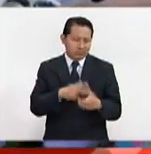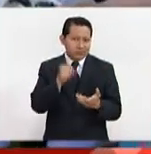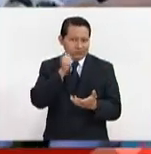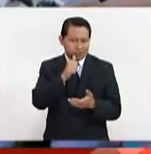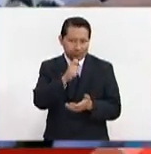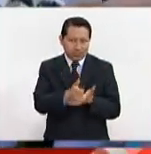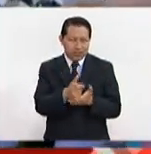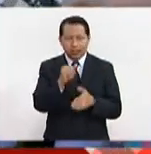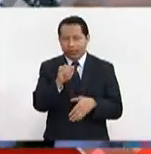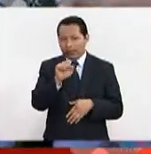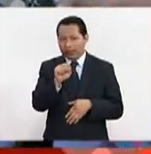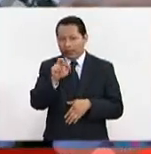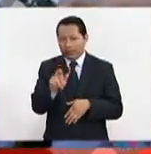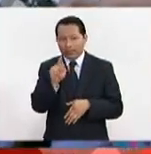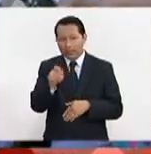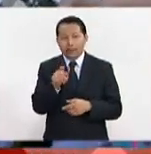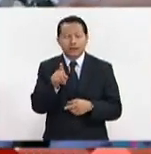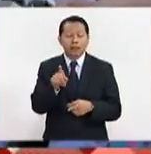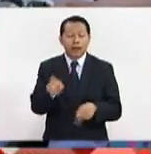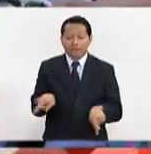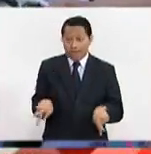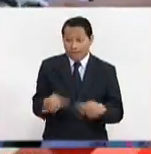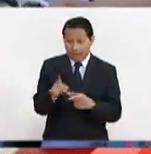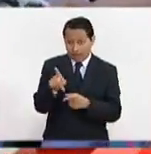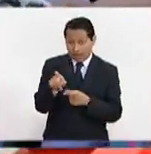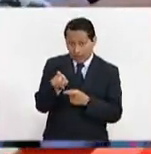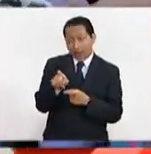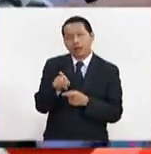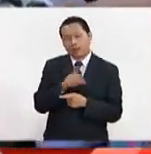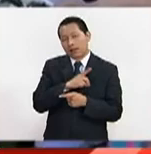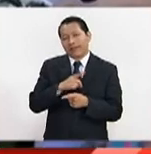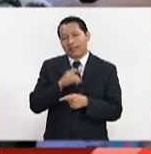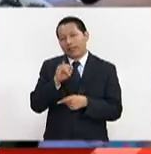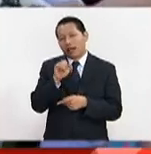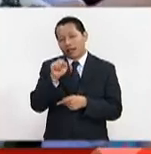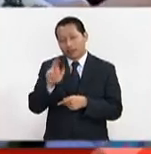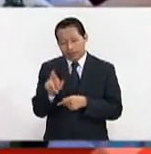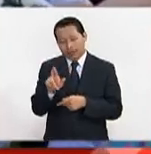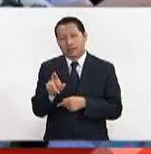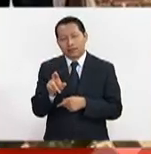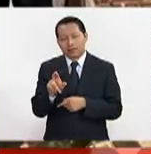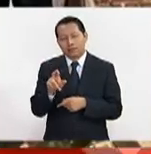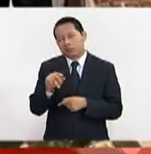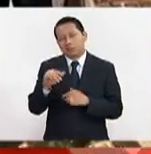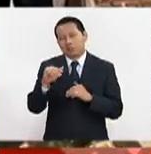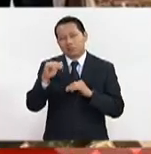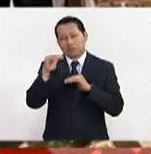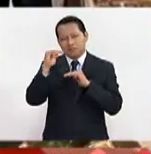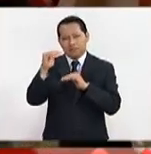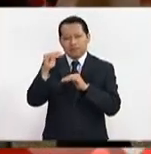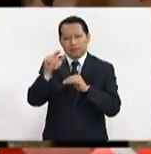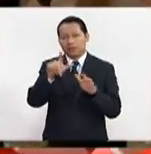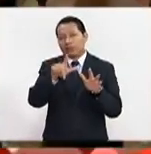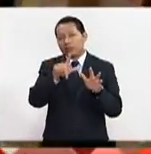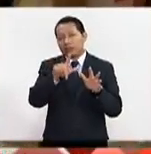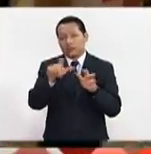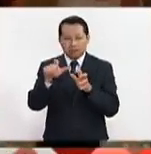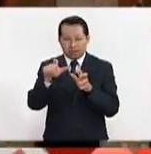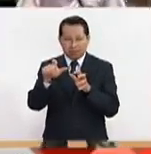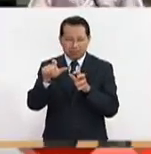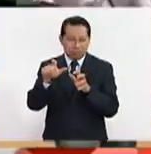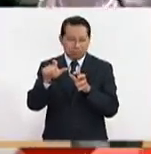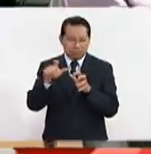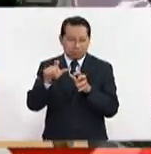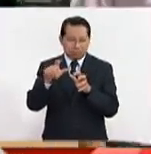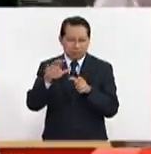renta, sobre los ingresos que se generen de esa venta. En este caso, siempre y cuando esté por abajo de los de las 700 unidades de inversión, que es